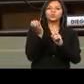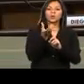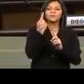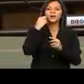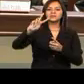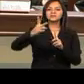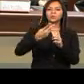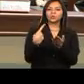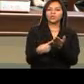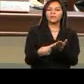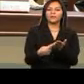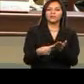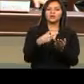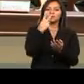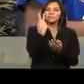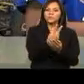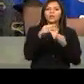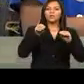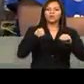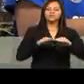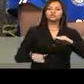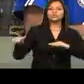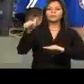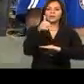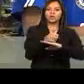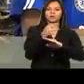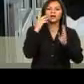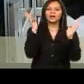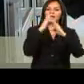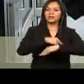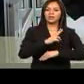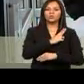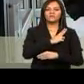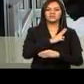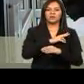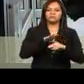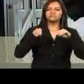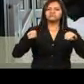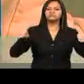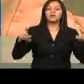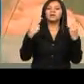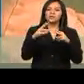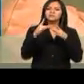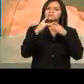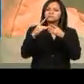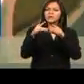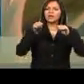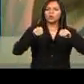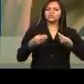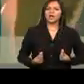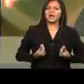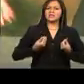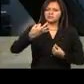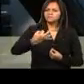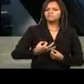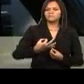para el segundo debate, y expidió la Ley de Educación Superior, que garantiza la gratuidad de la enseñanza y está orientada hacia una educación de calidad y